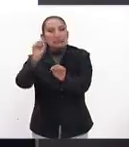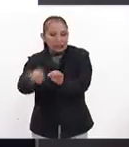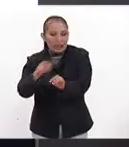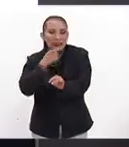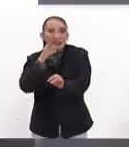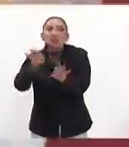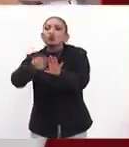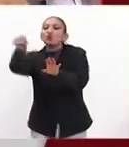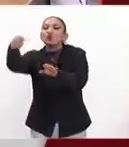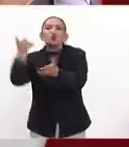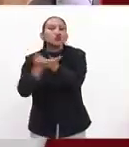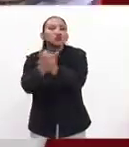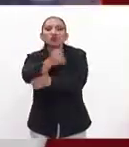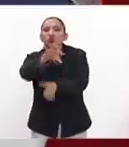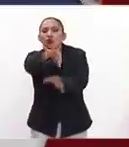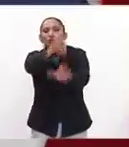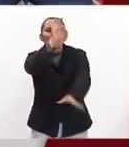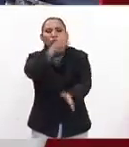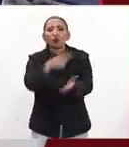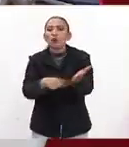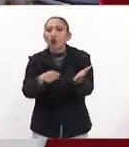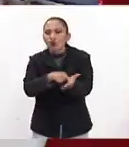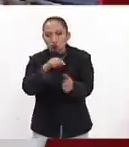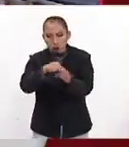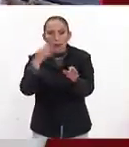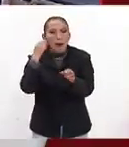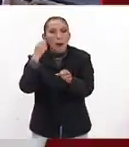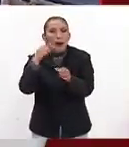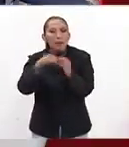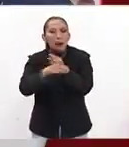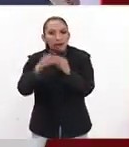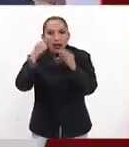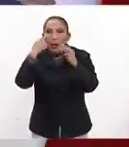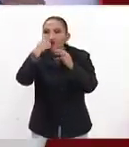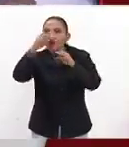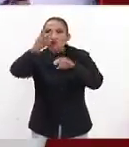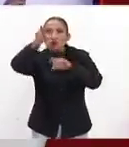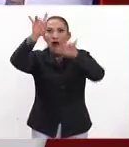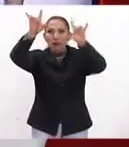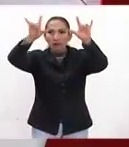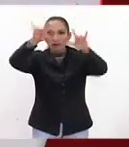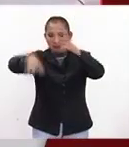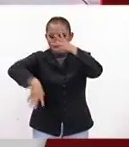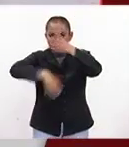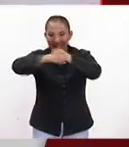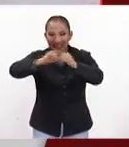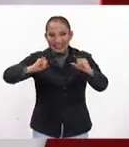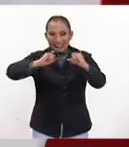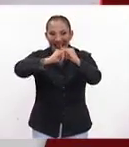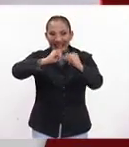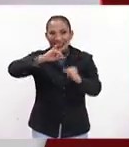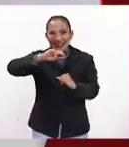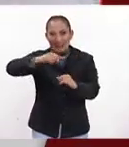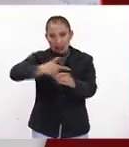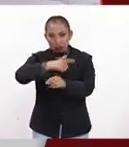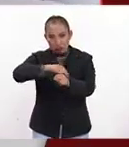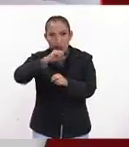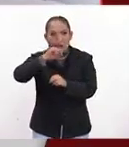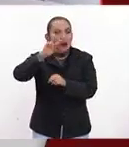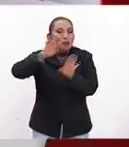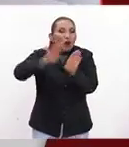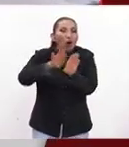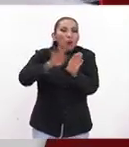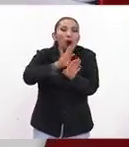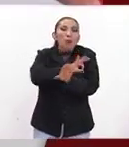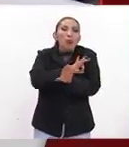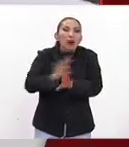diciendo cómo votar. Okay. Van a ser materiales visuales también que se están preparando. En el anexo técnico con el Instituto Electoral Nacional también estamos viendo de qué